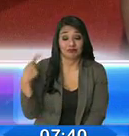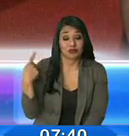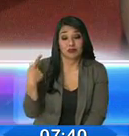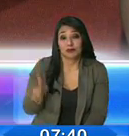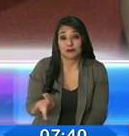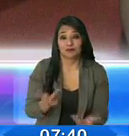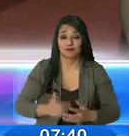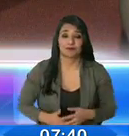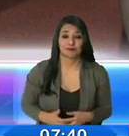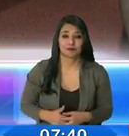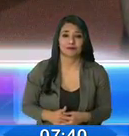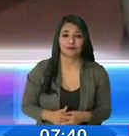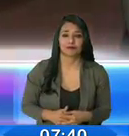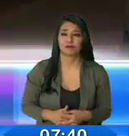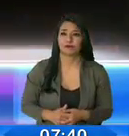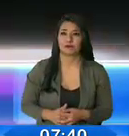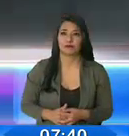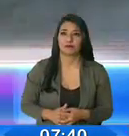prostitución.